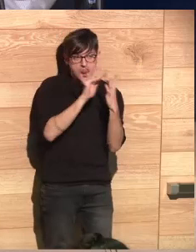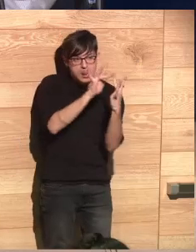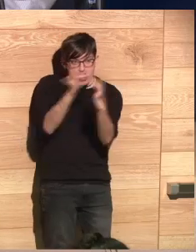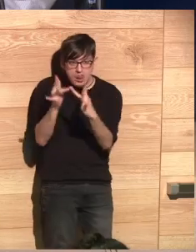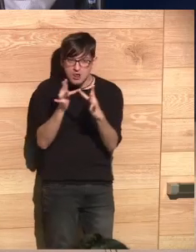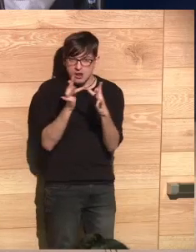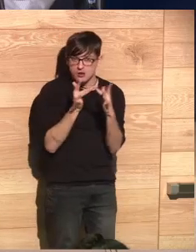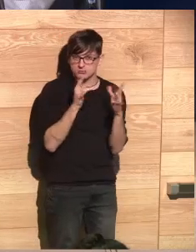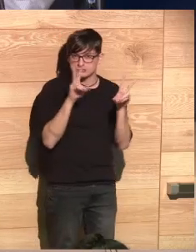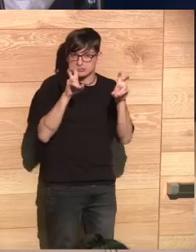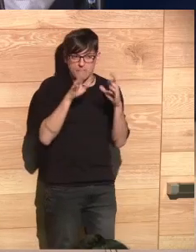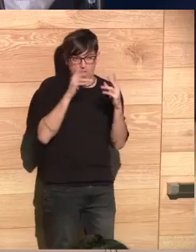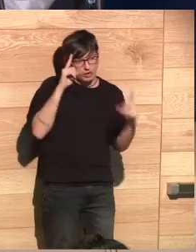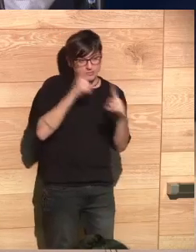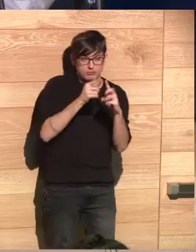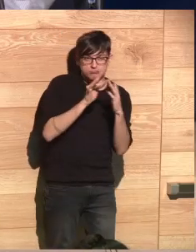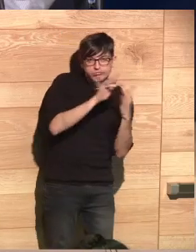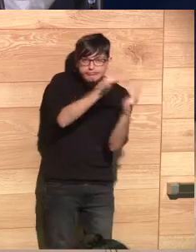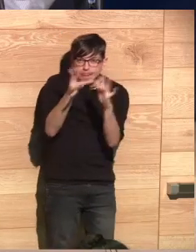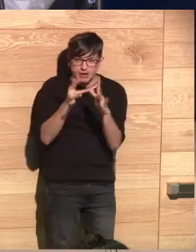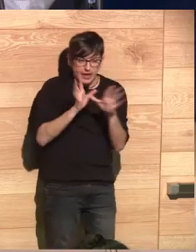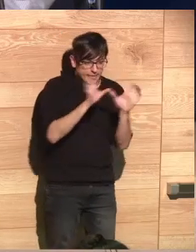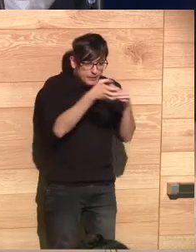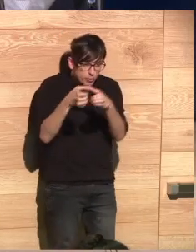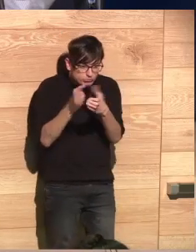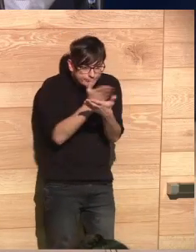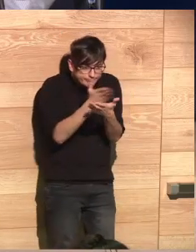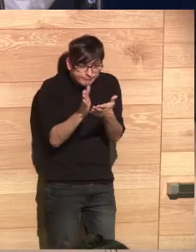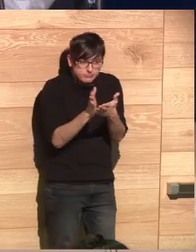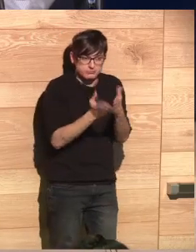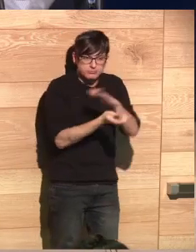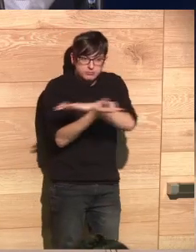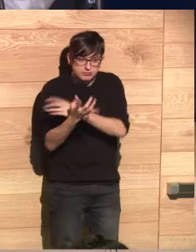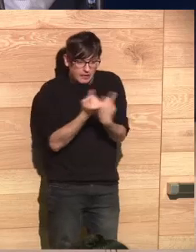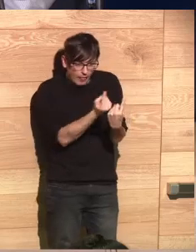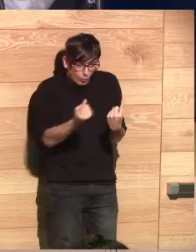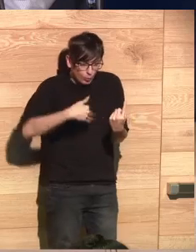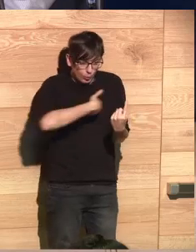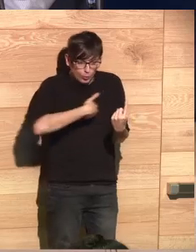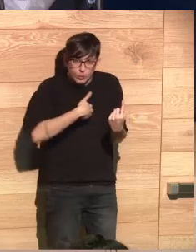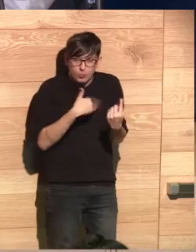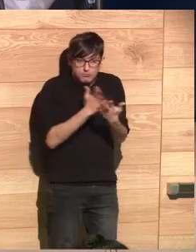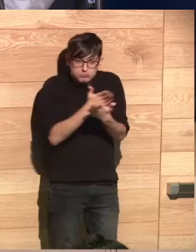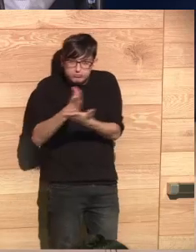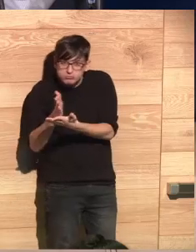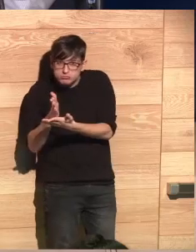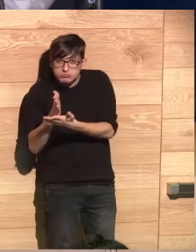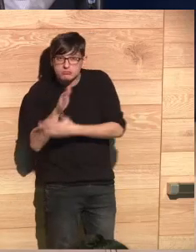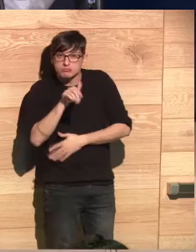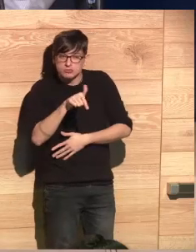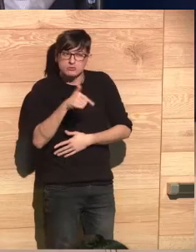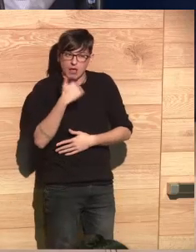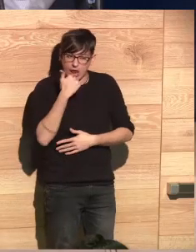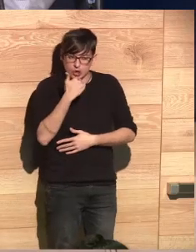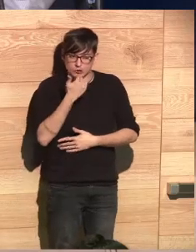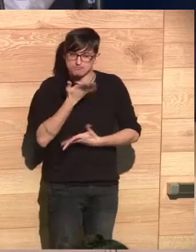del juego consiste en relacionarte con otras personas y formar equipos y asumir unos roles, etcétera, etcétera, ¿no? Y esto está diciendo mucho sobre